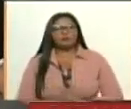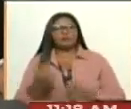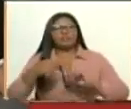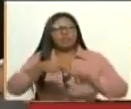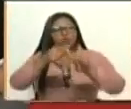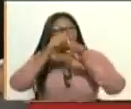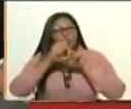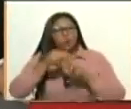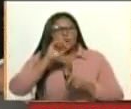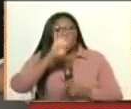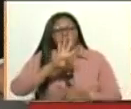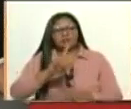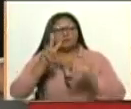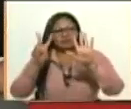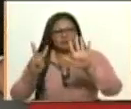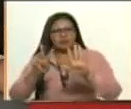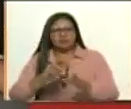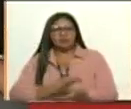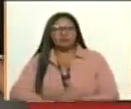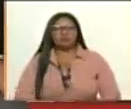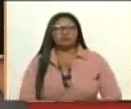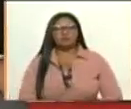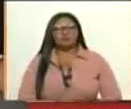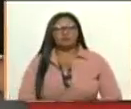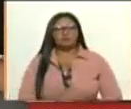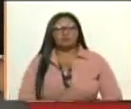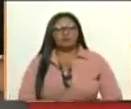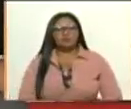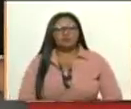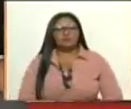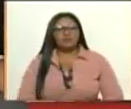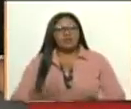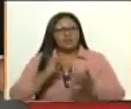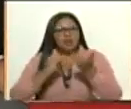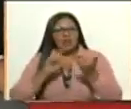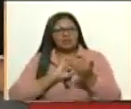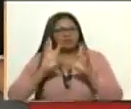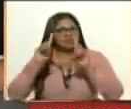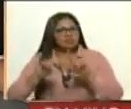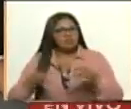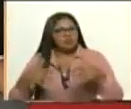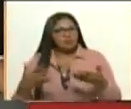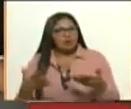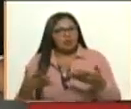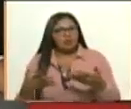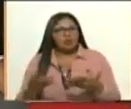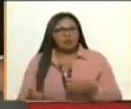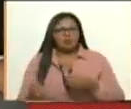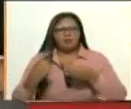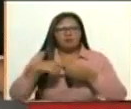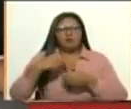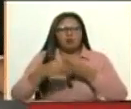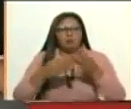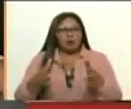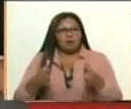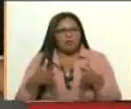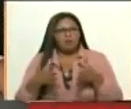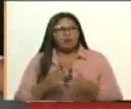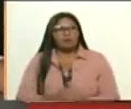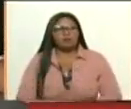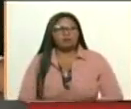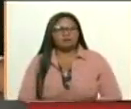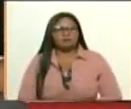preseleccionaron 47 para finalmente decidir y adjudicar como ganadores